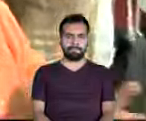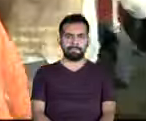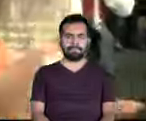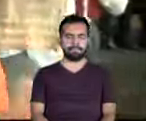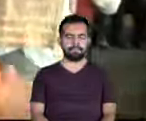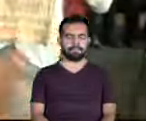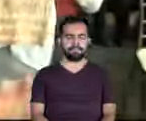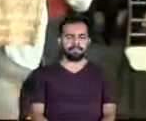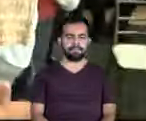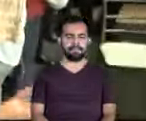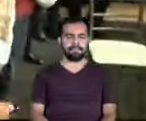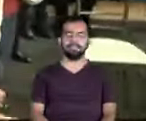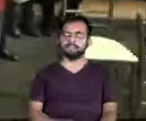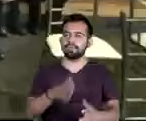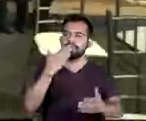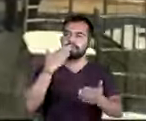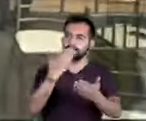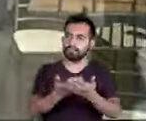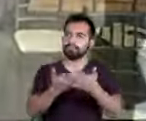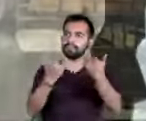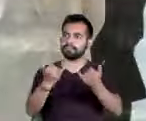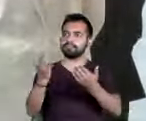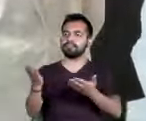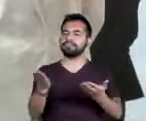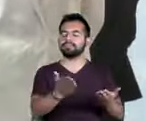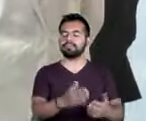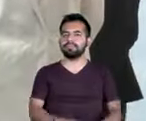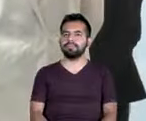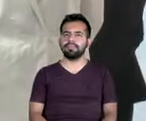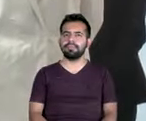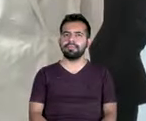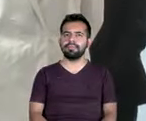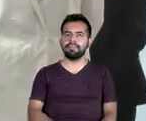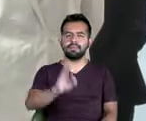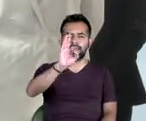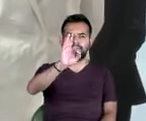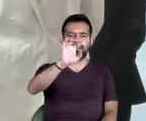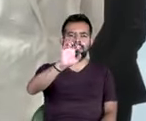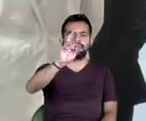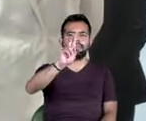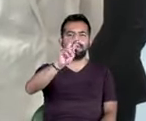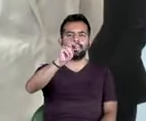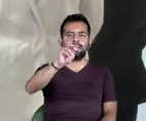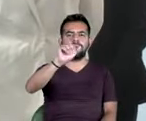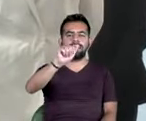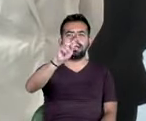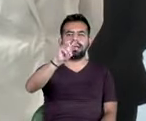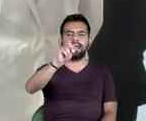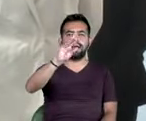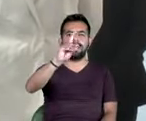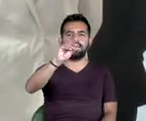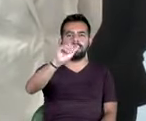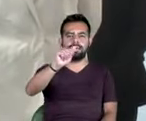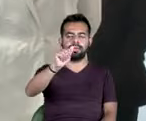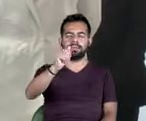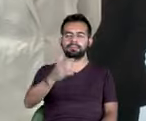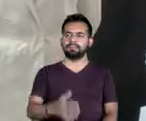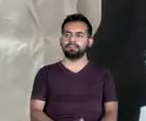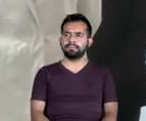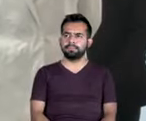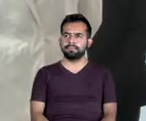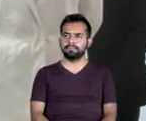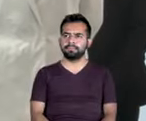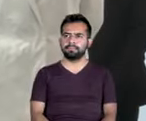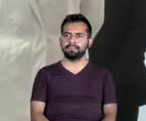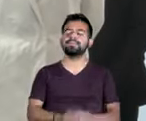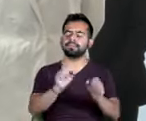Muchas gracias, Pavel. A continuación vamos con Fernanda Calispa de Identidad TV del Valle de los Chillos. Señor